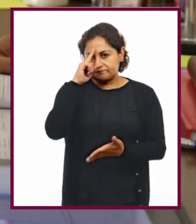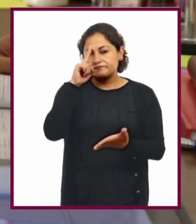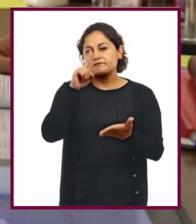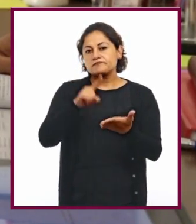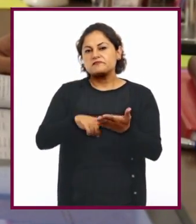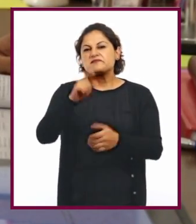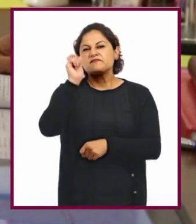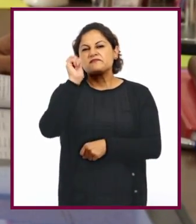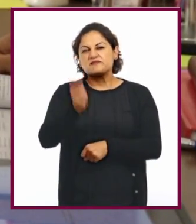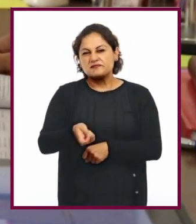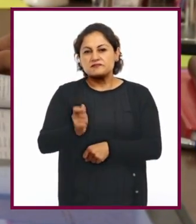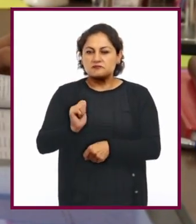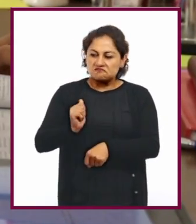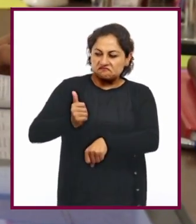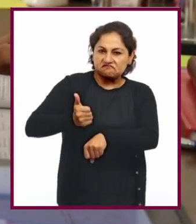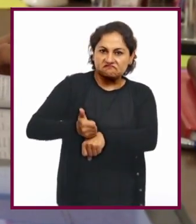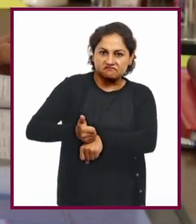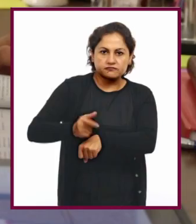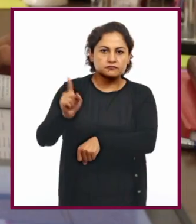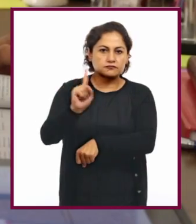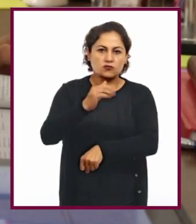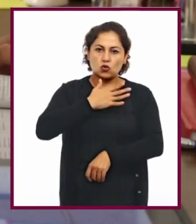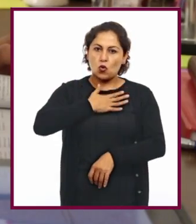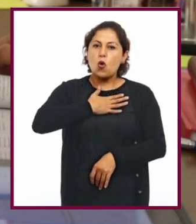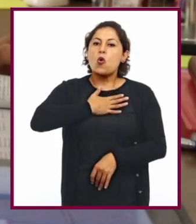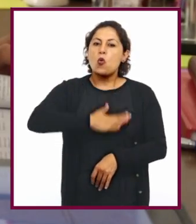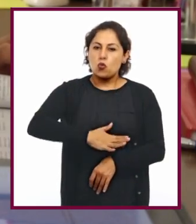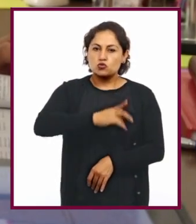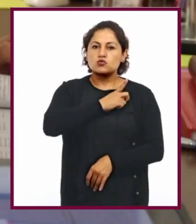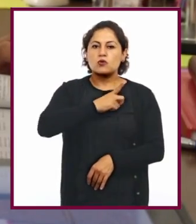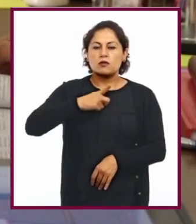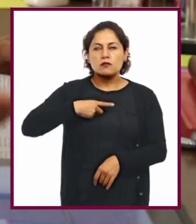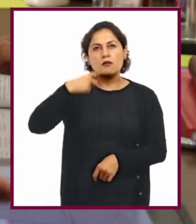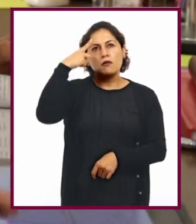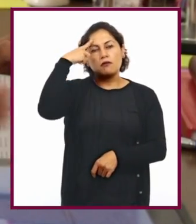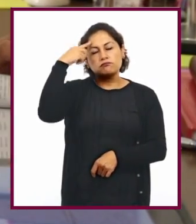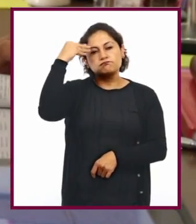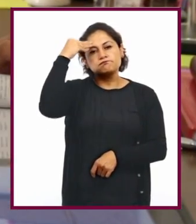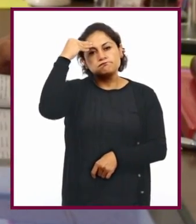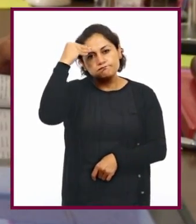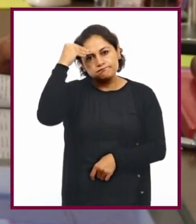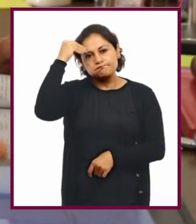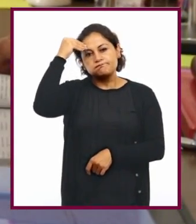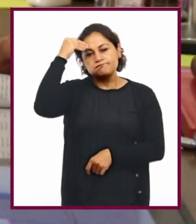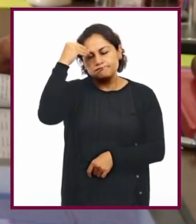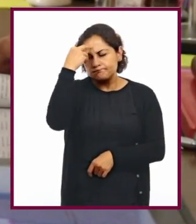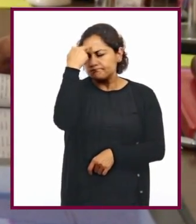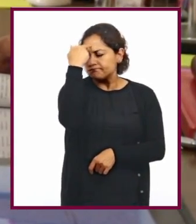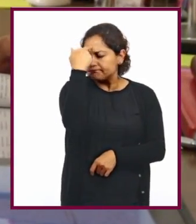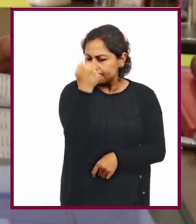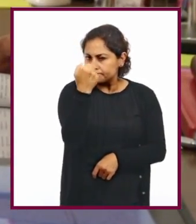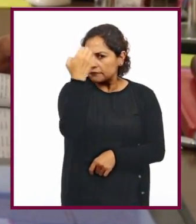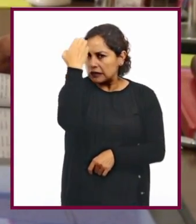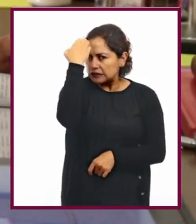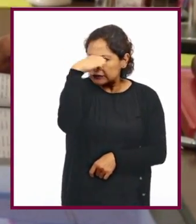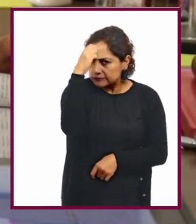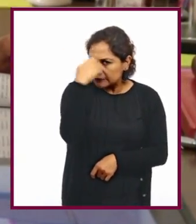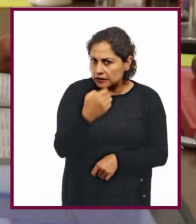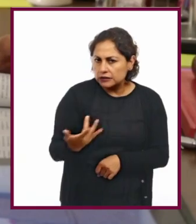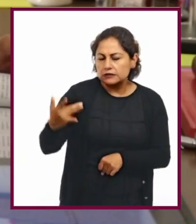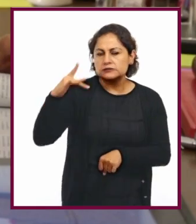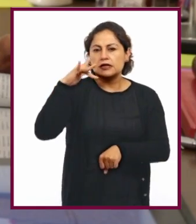Me parece que no se trata de imponer, sino de justicia, que a través de la razón, el análisis crítico y la experiencia